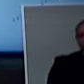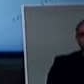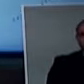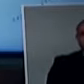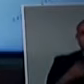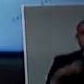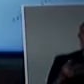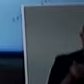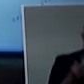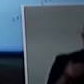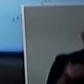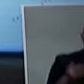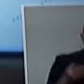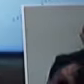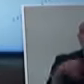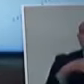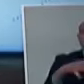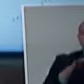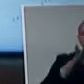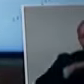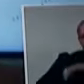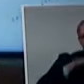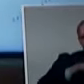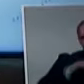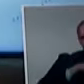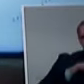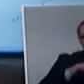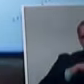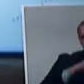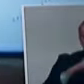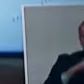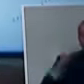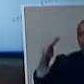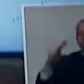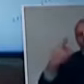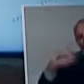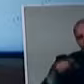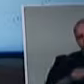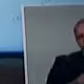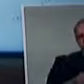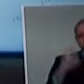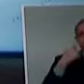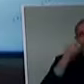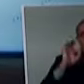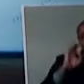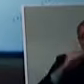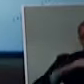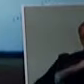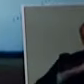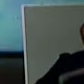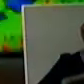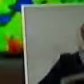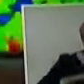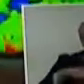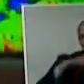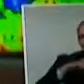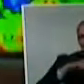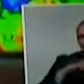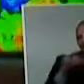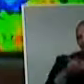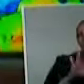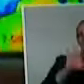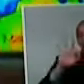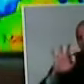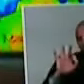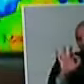Los Palacios, Pinar del Río, y aquí está Playa Majana. Penetró por aquí al filo de las 8 de la noche, y